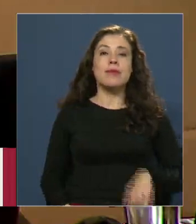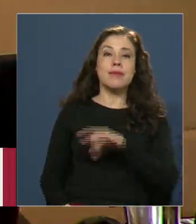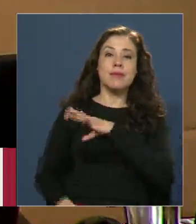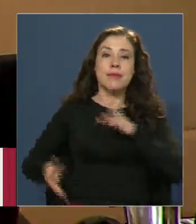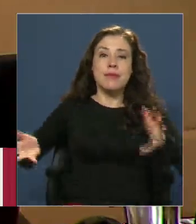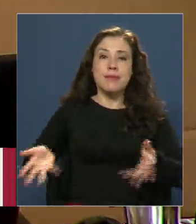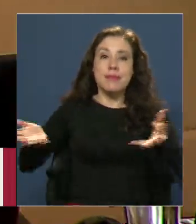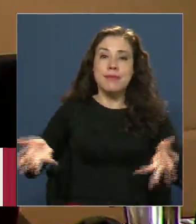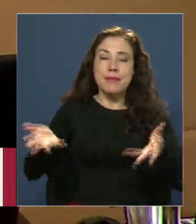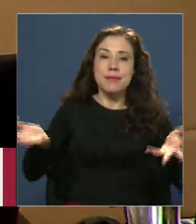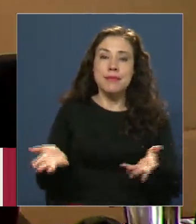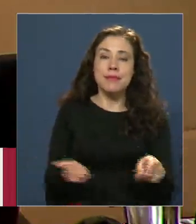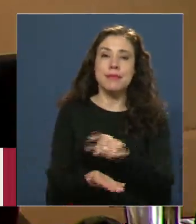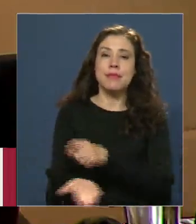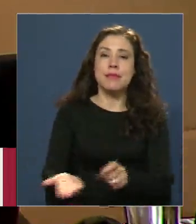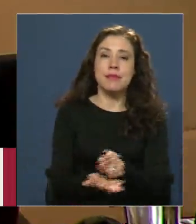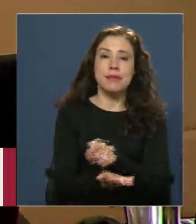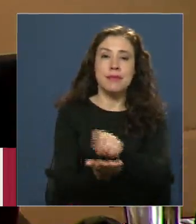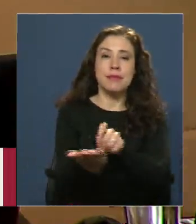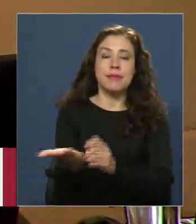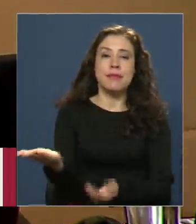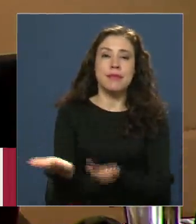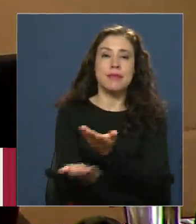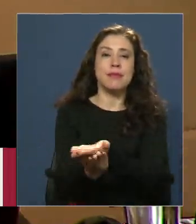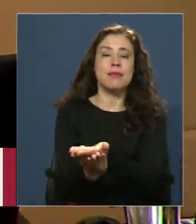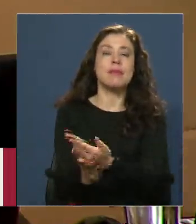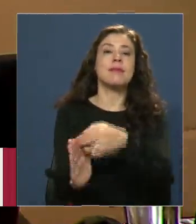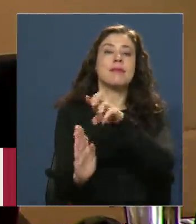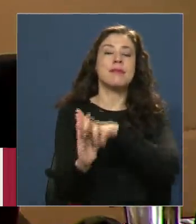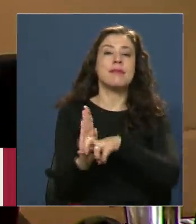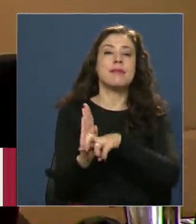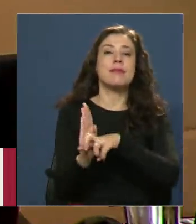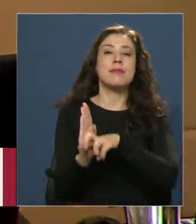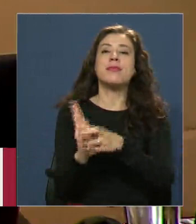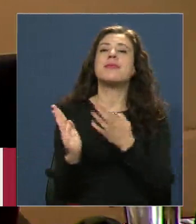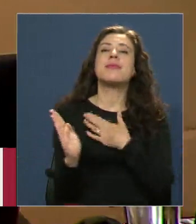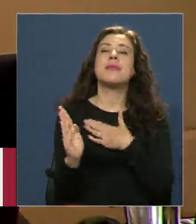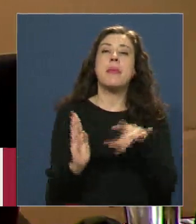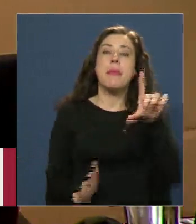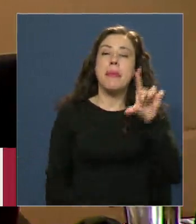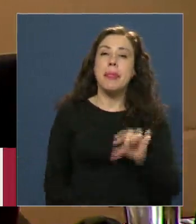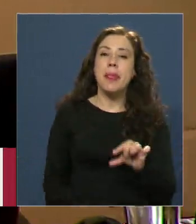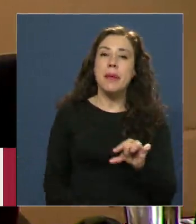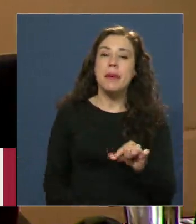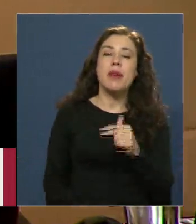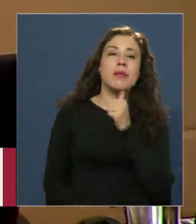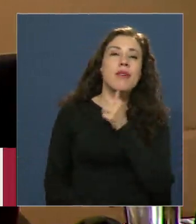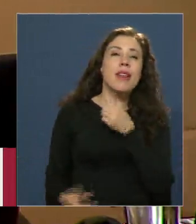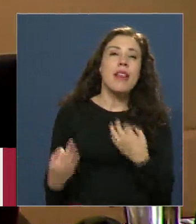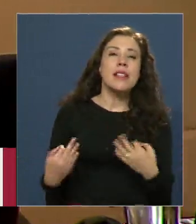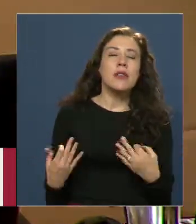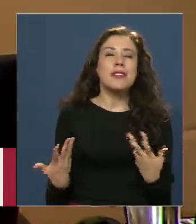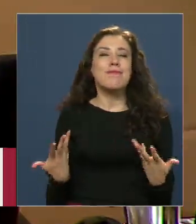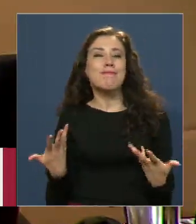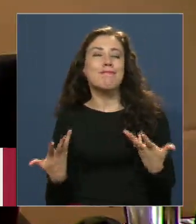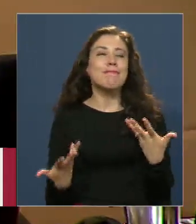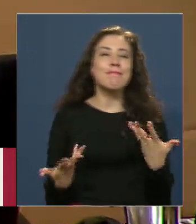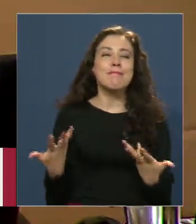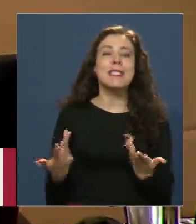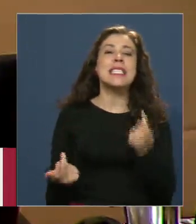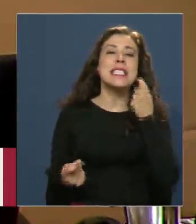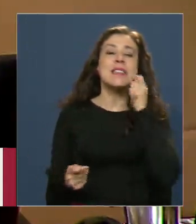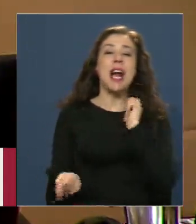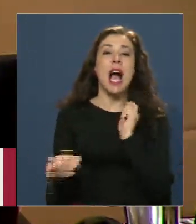Vamos, presentando un proyecto en el sentido de poder disminuir las inseguridades que provoca el